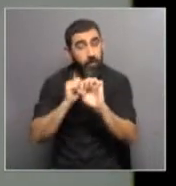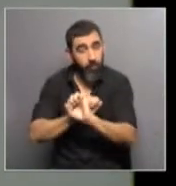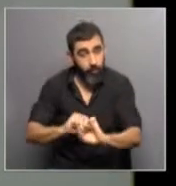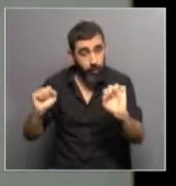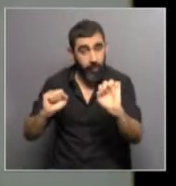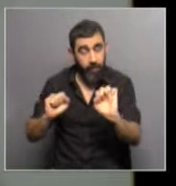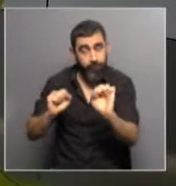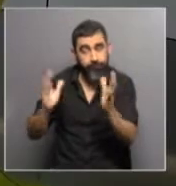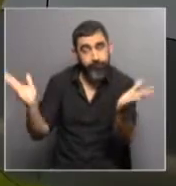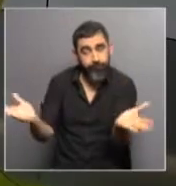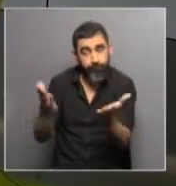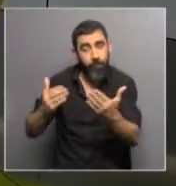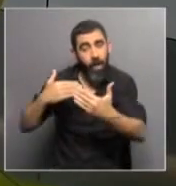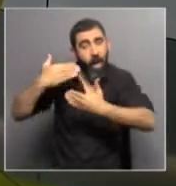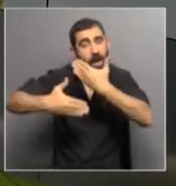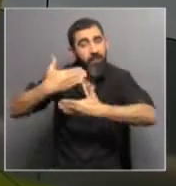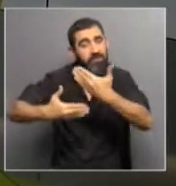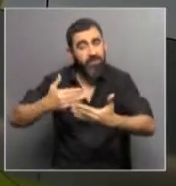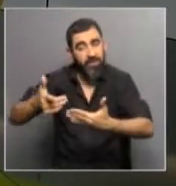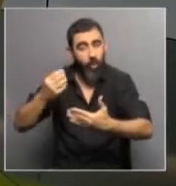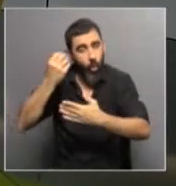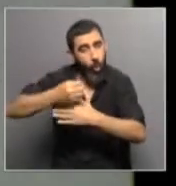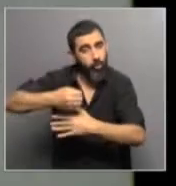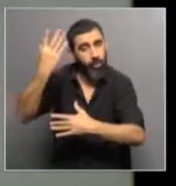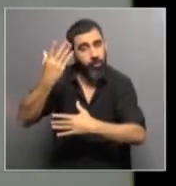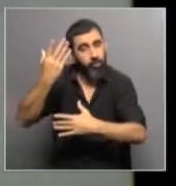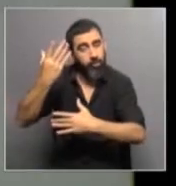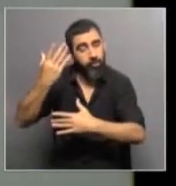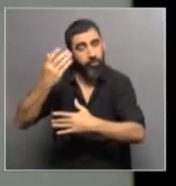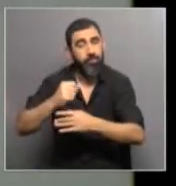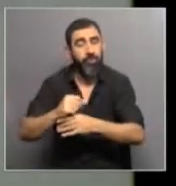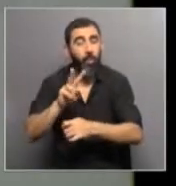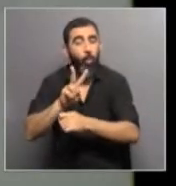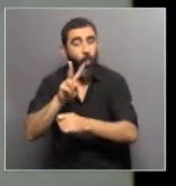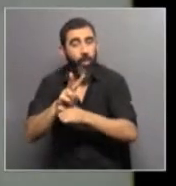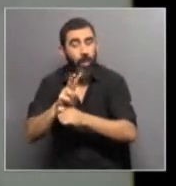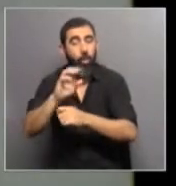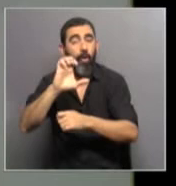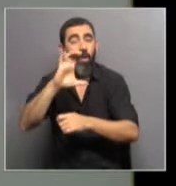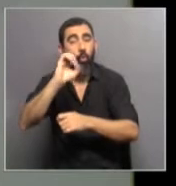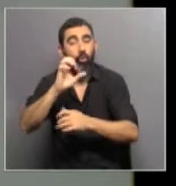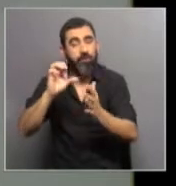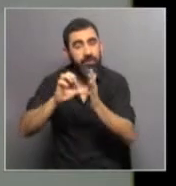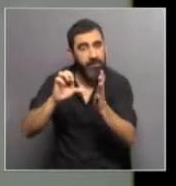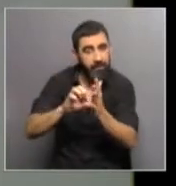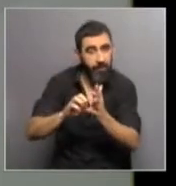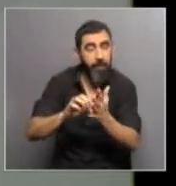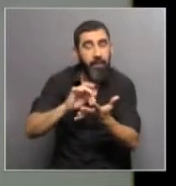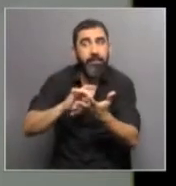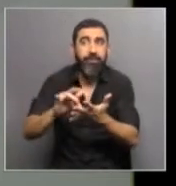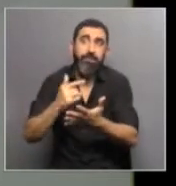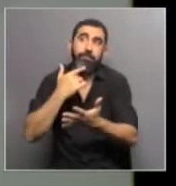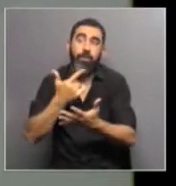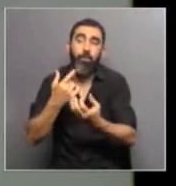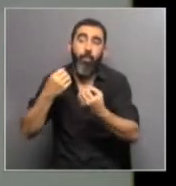puedan alentar a avanzar justamente estos conceptos de sostenibilidad, de cuidado de los ecosistemas y demás, sin perder, por